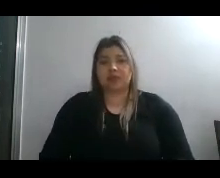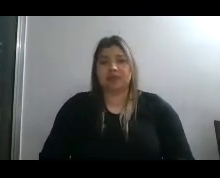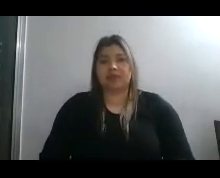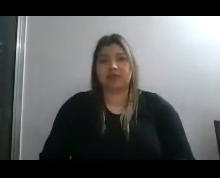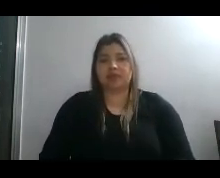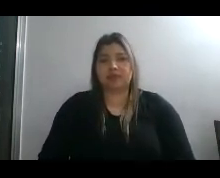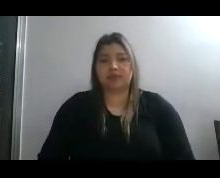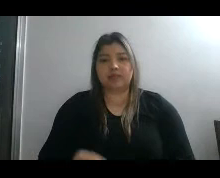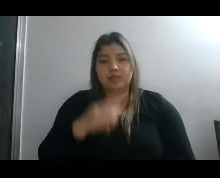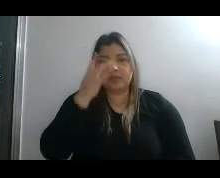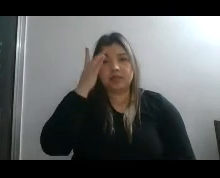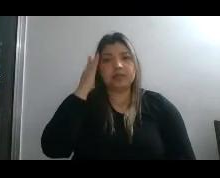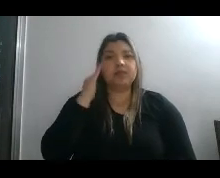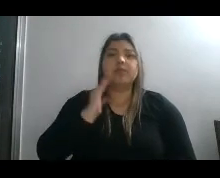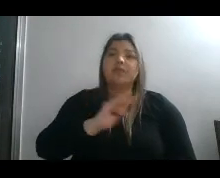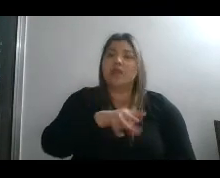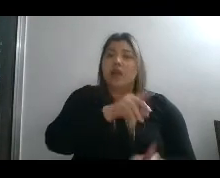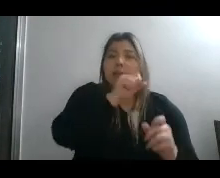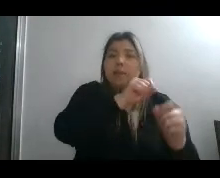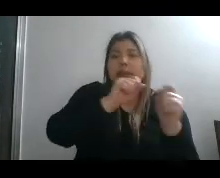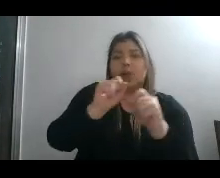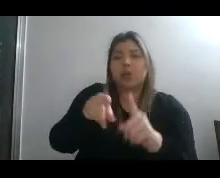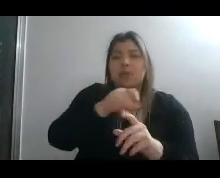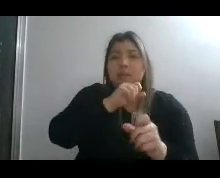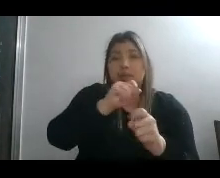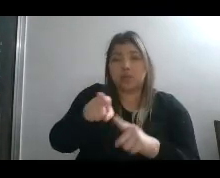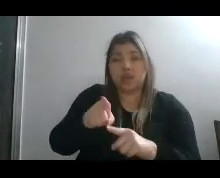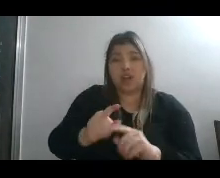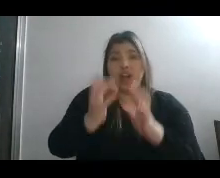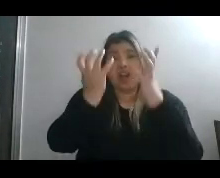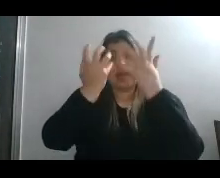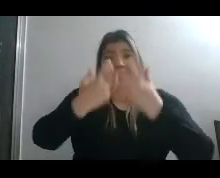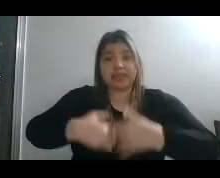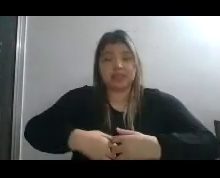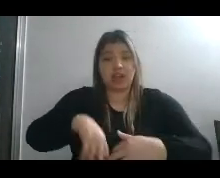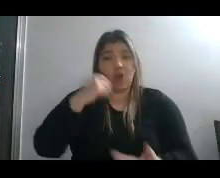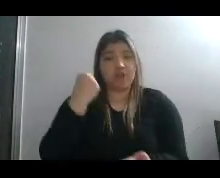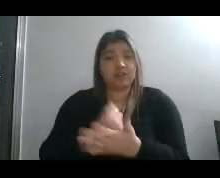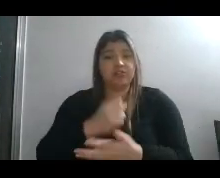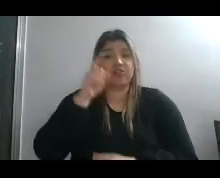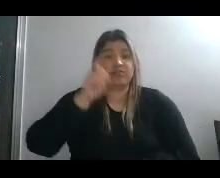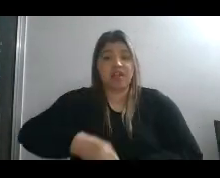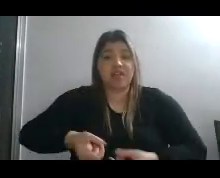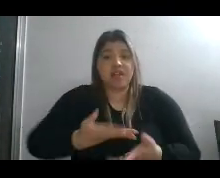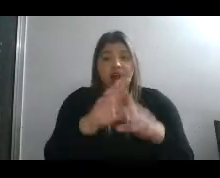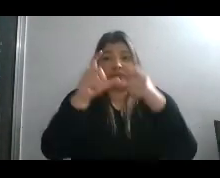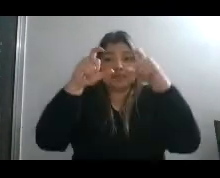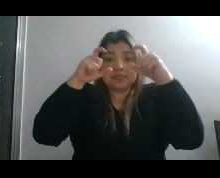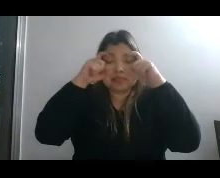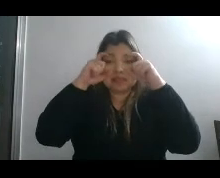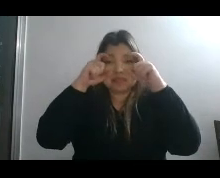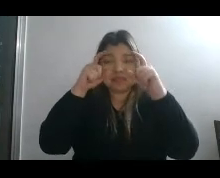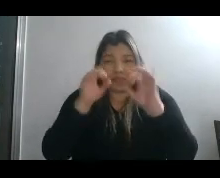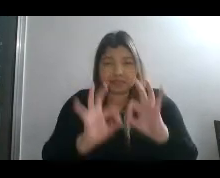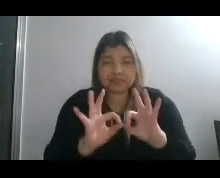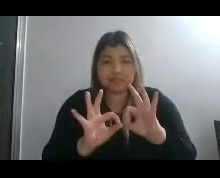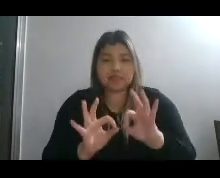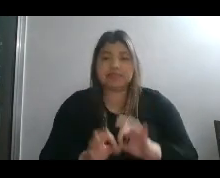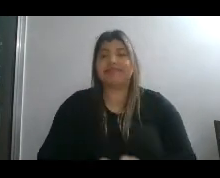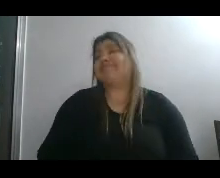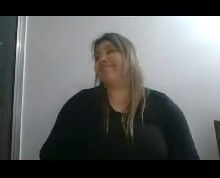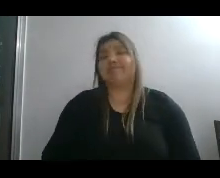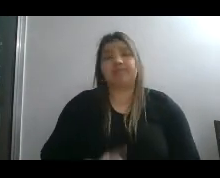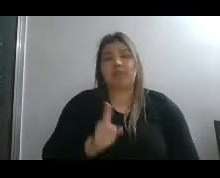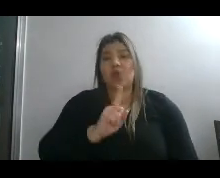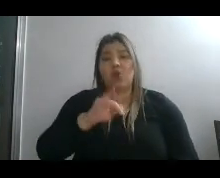empresas proporcionar las monogafas con fórmula? No, la empresa tiene la obligación de dotarte los elementos de protección personal, ya es decisión del